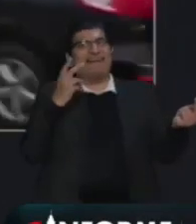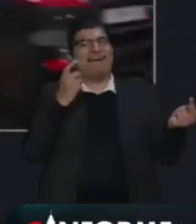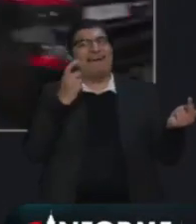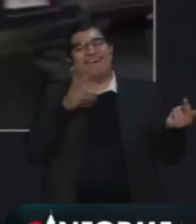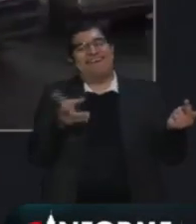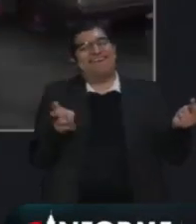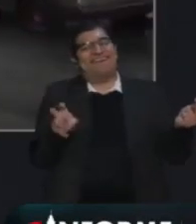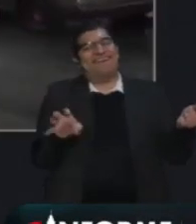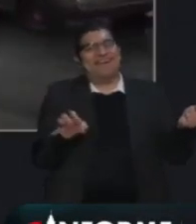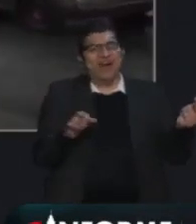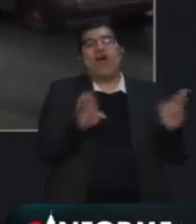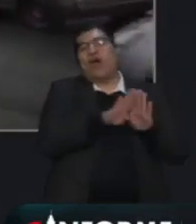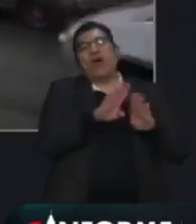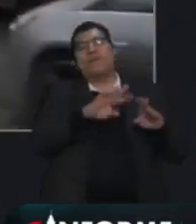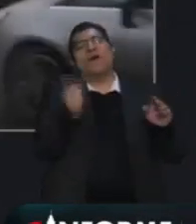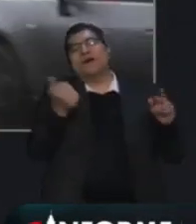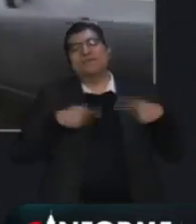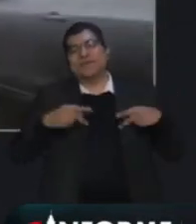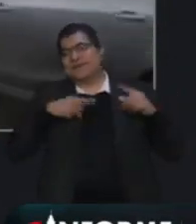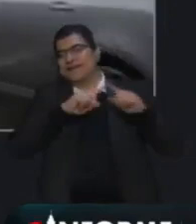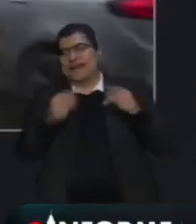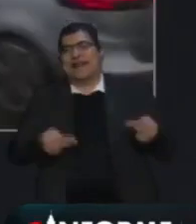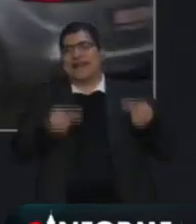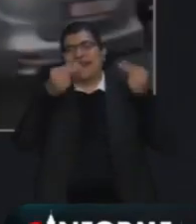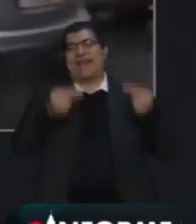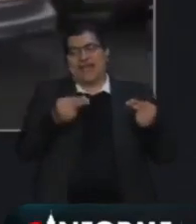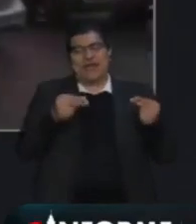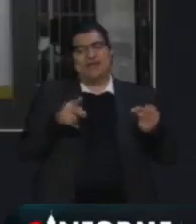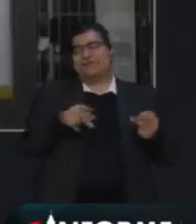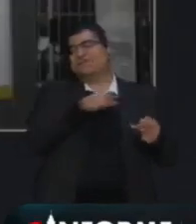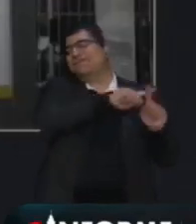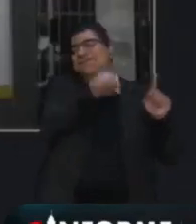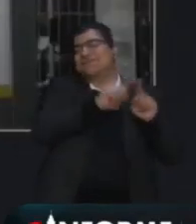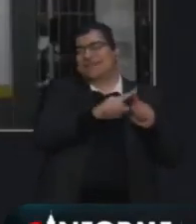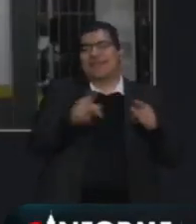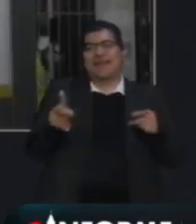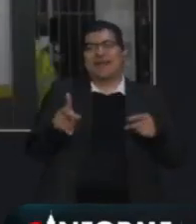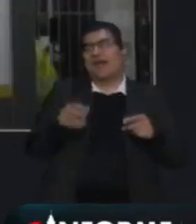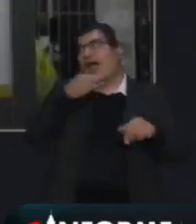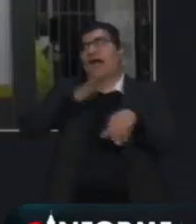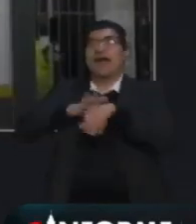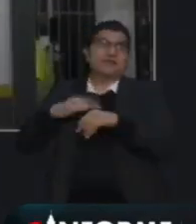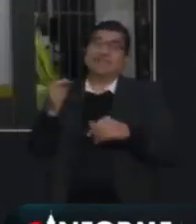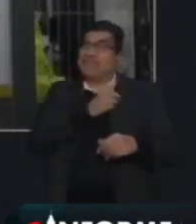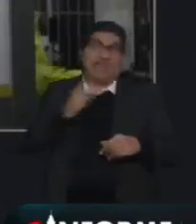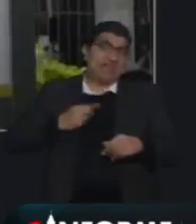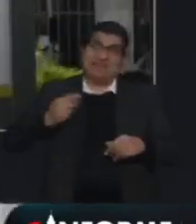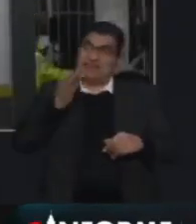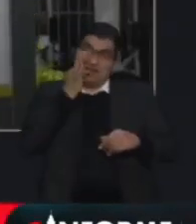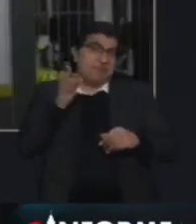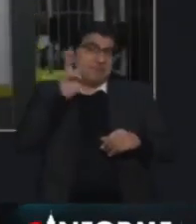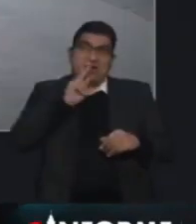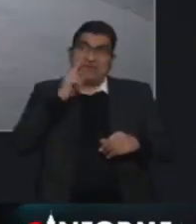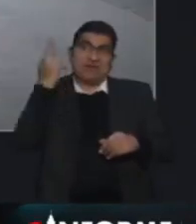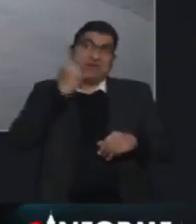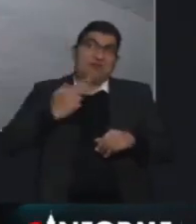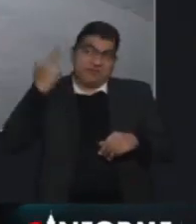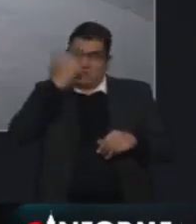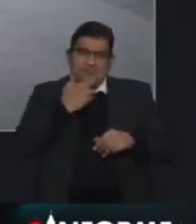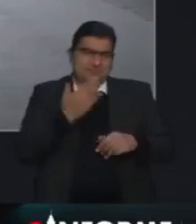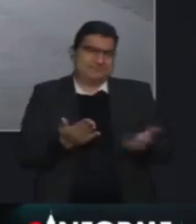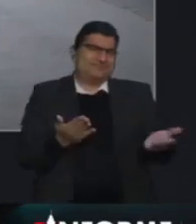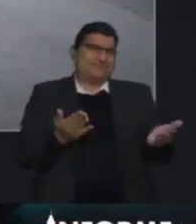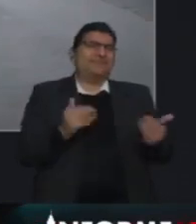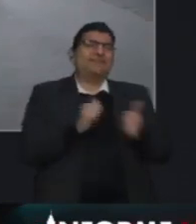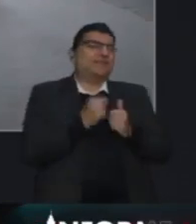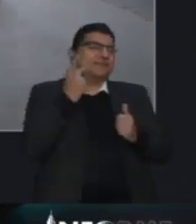cuates doctores, todos esos que habían participado en el negocio de venta de medicamentos, pues que cacareaban en las redes sociales y en la televisión. O políticos. Compren más. O